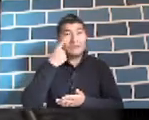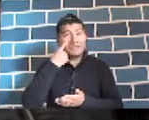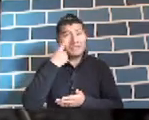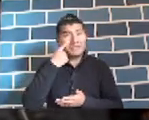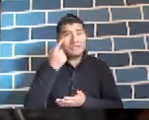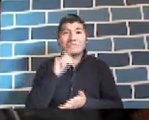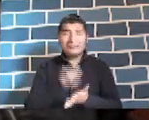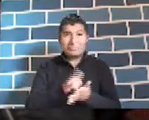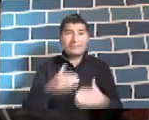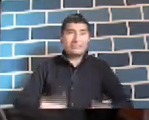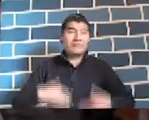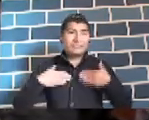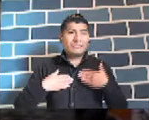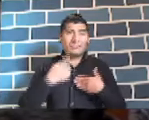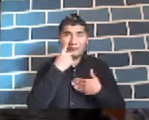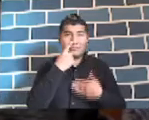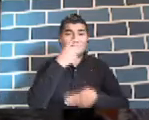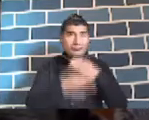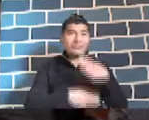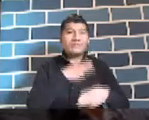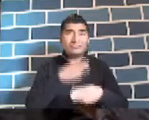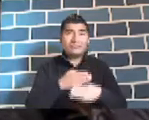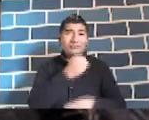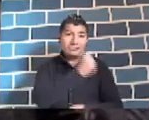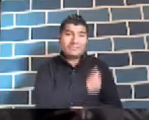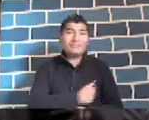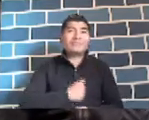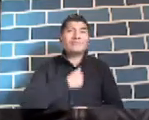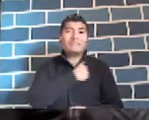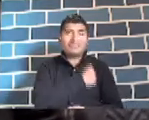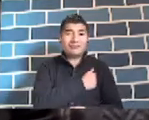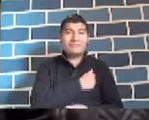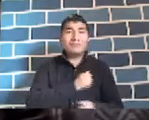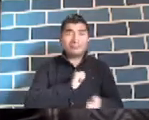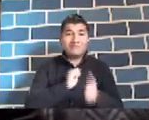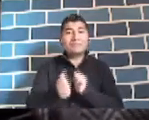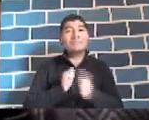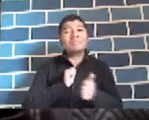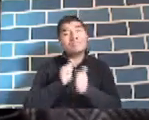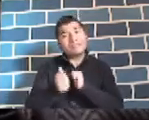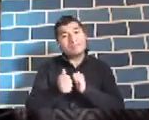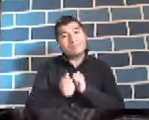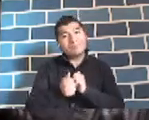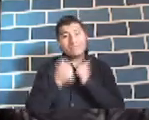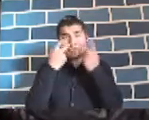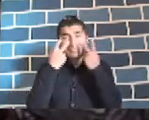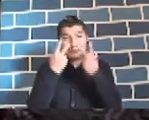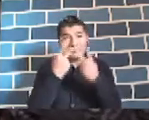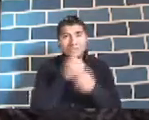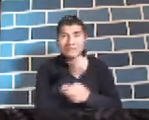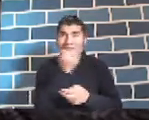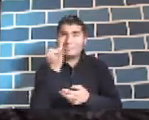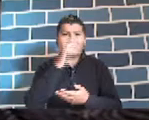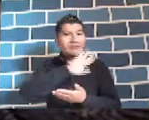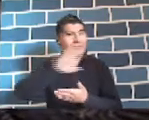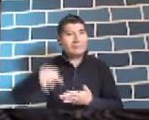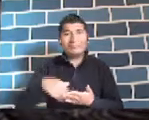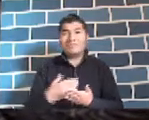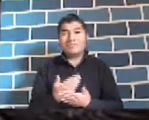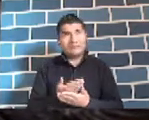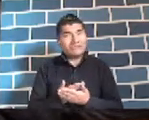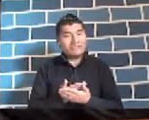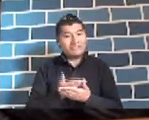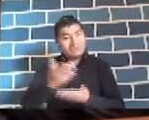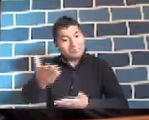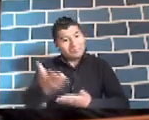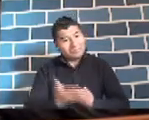vivimos en un mundo donde la actitud competitiva se ve reflejada en todo se